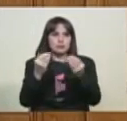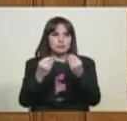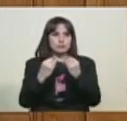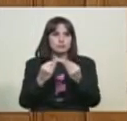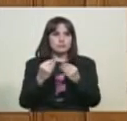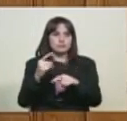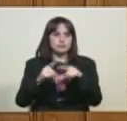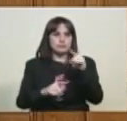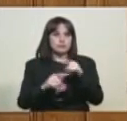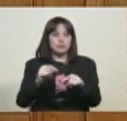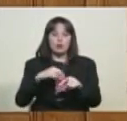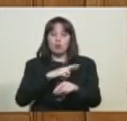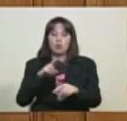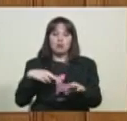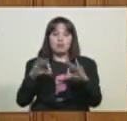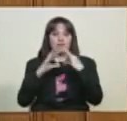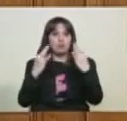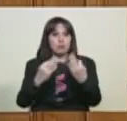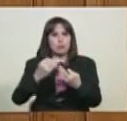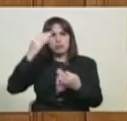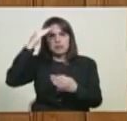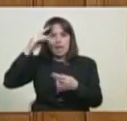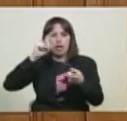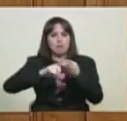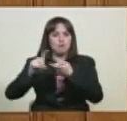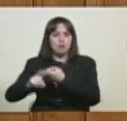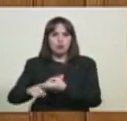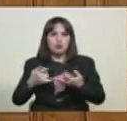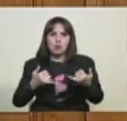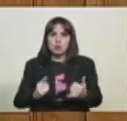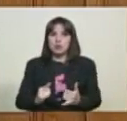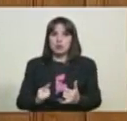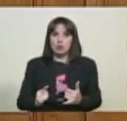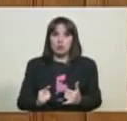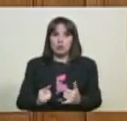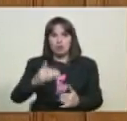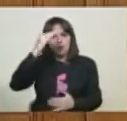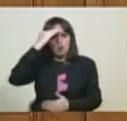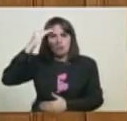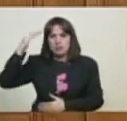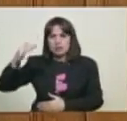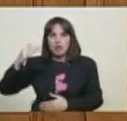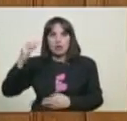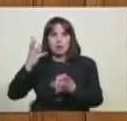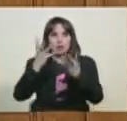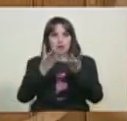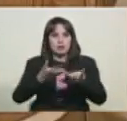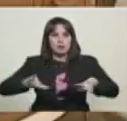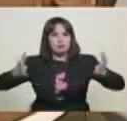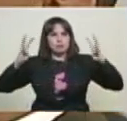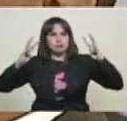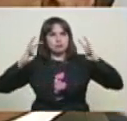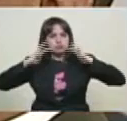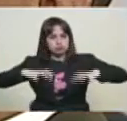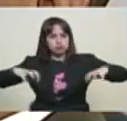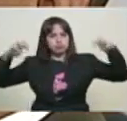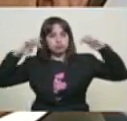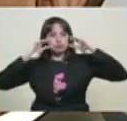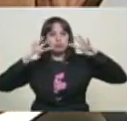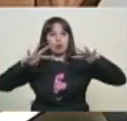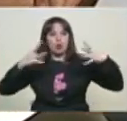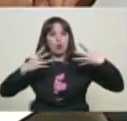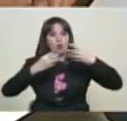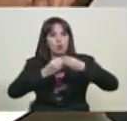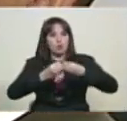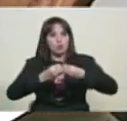familiares de nuestra familia militar, esposas, hijos, nuestros oficiales que estaban en las tarimas de acompañamiento laterales,